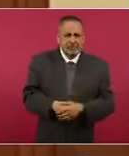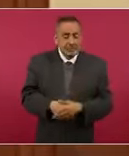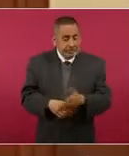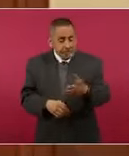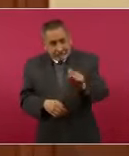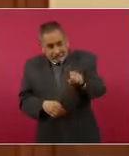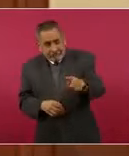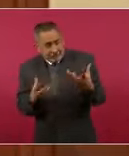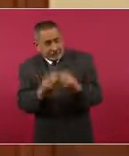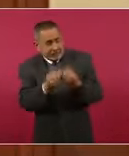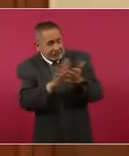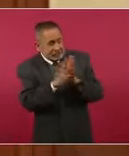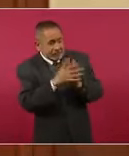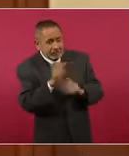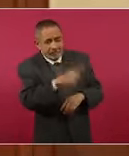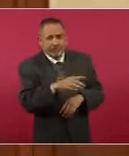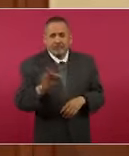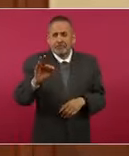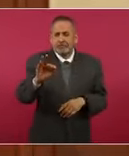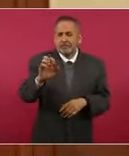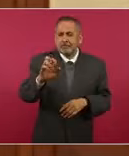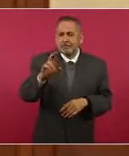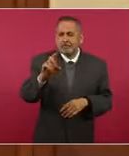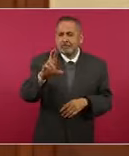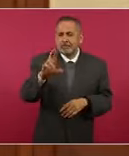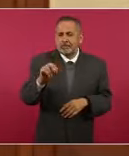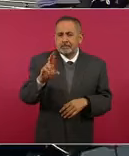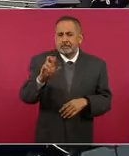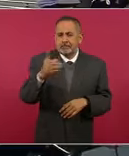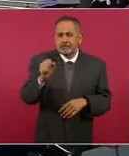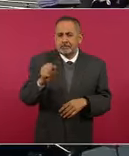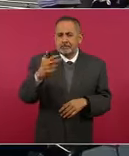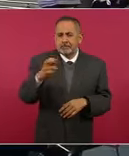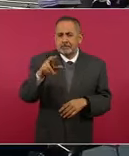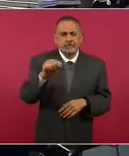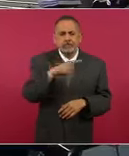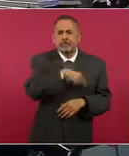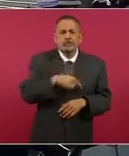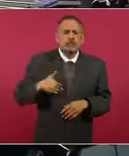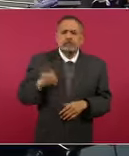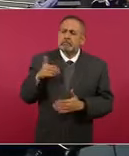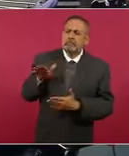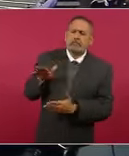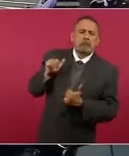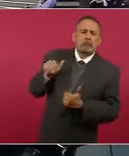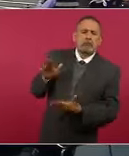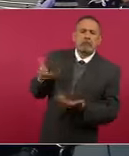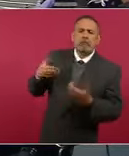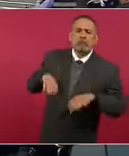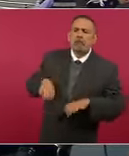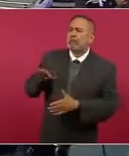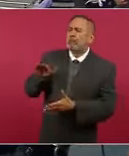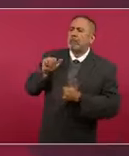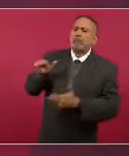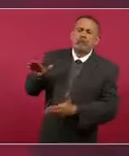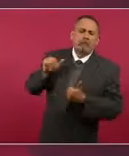mismo. Sí, Federico Reyes Heroles, que han vivido todo el tiempo